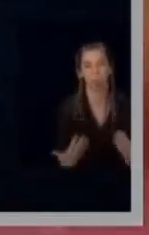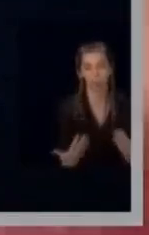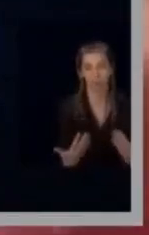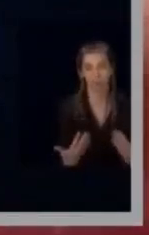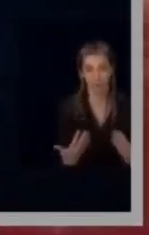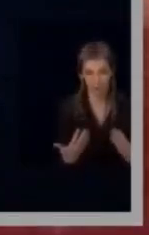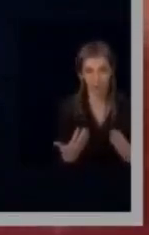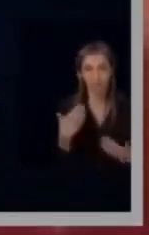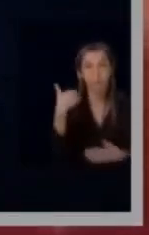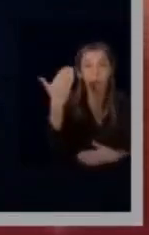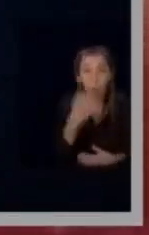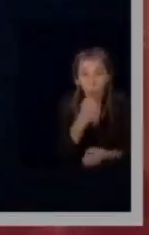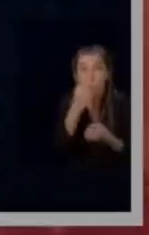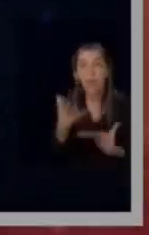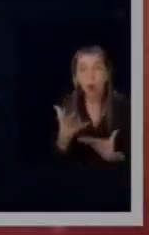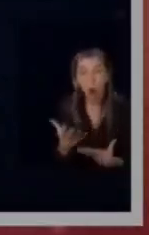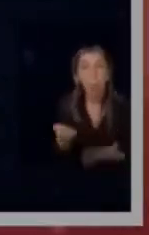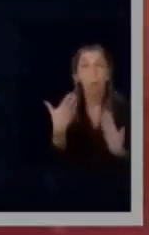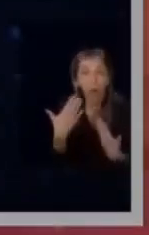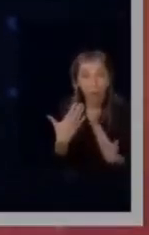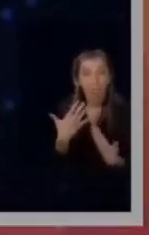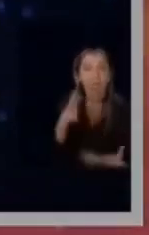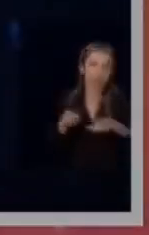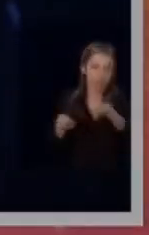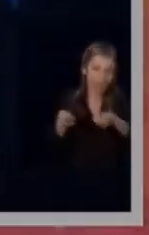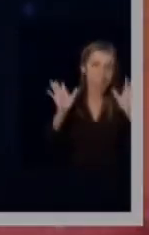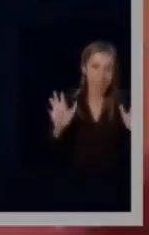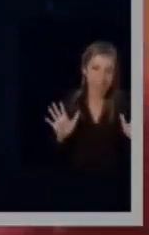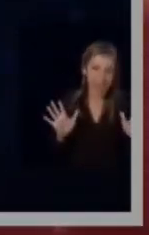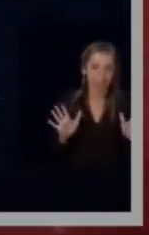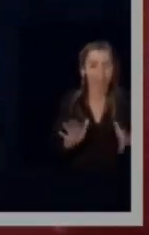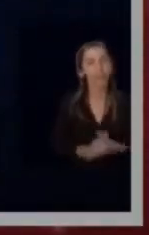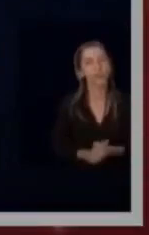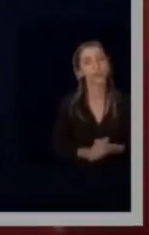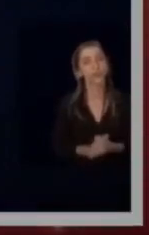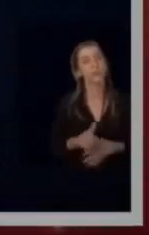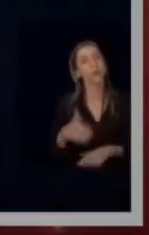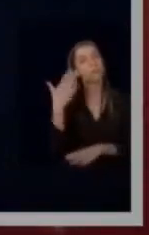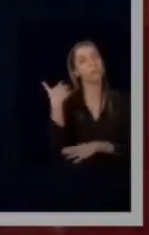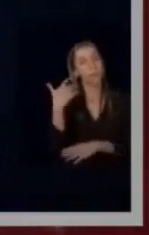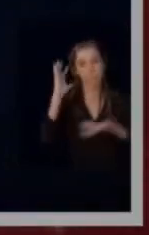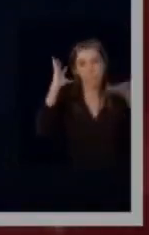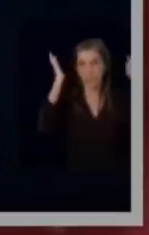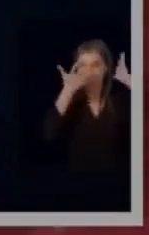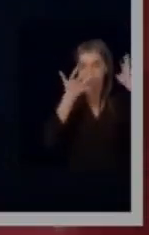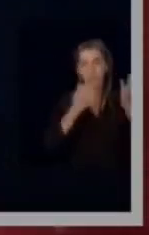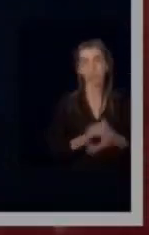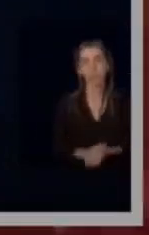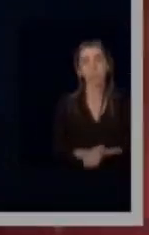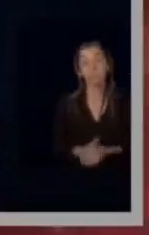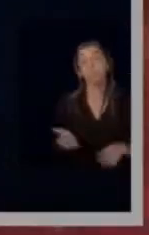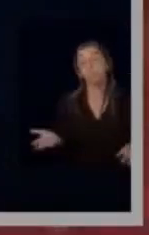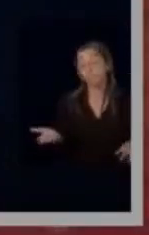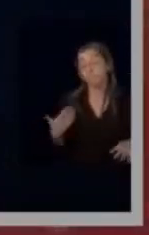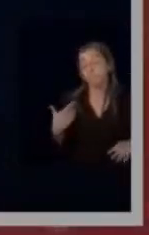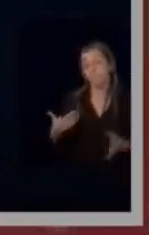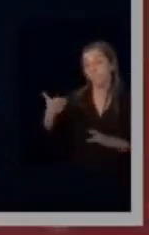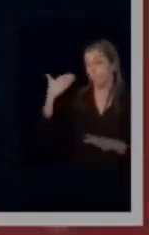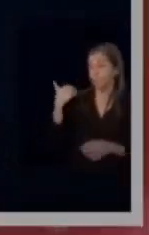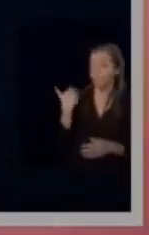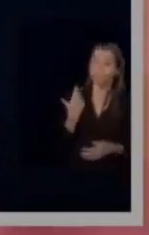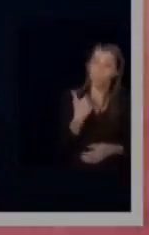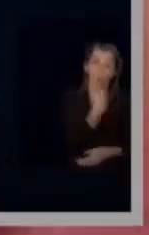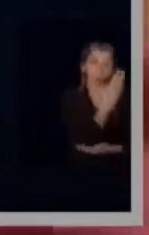plan sistemático, decir que hubo excesos, que fue una guerra. Entonces, el primer punto, el negacionismo de la dictadura. Segundo